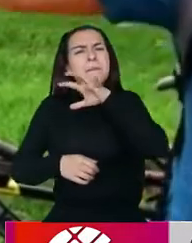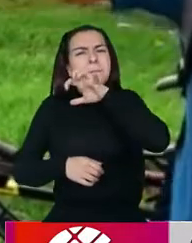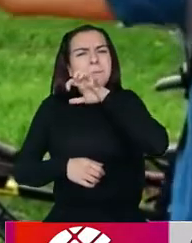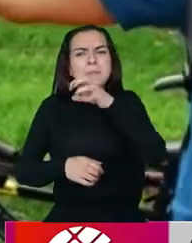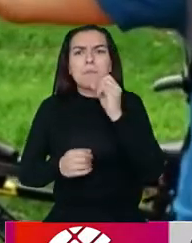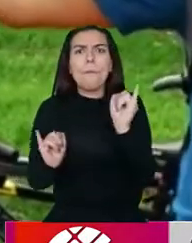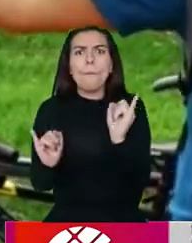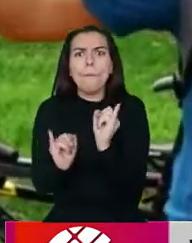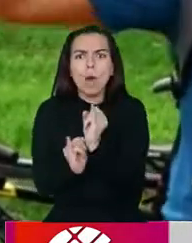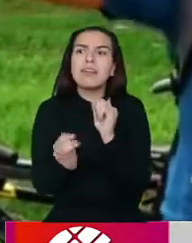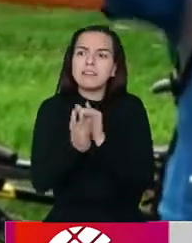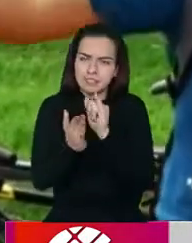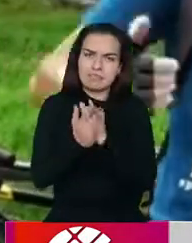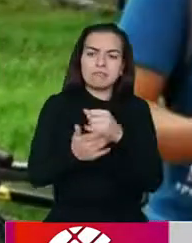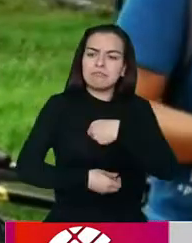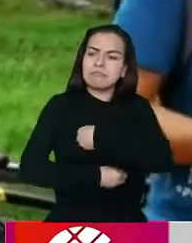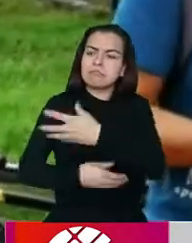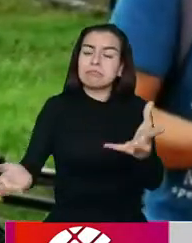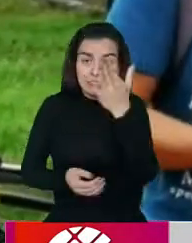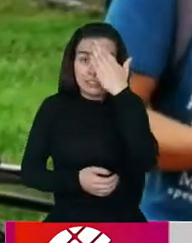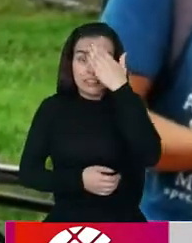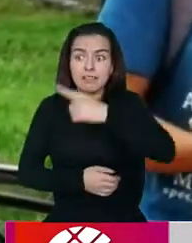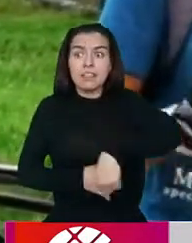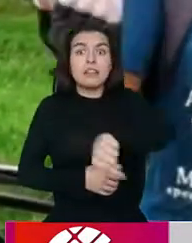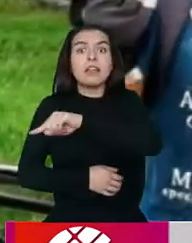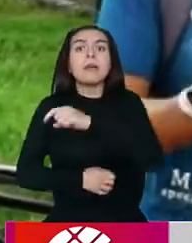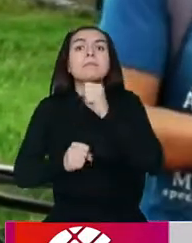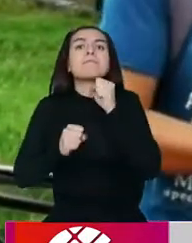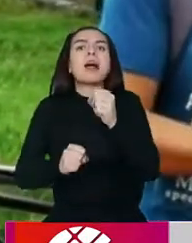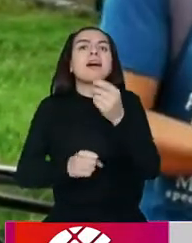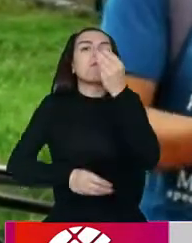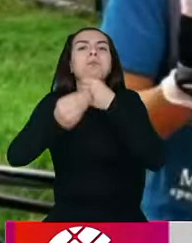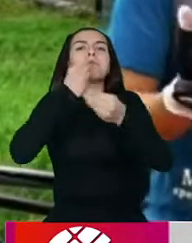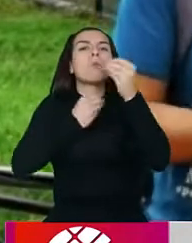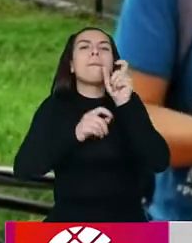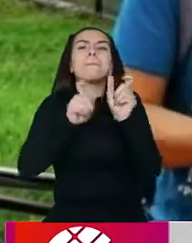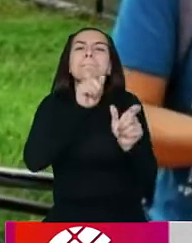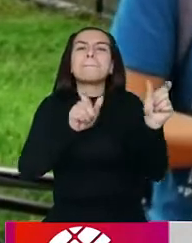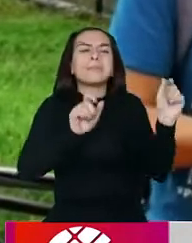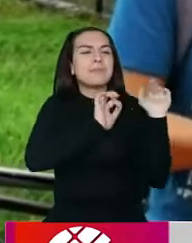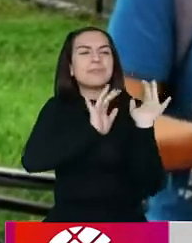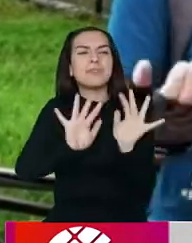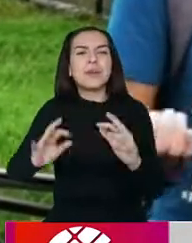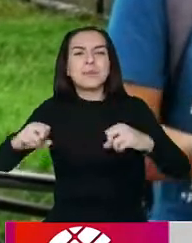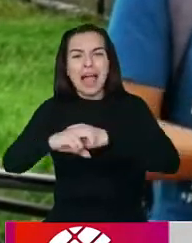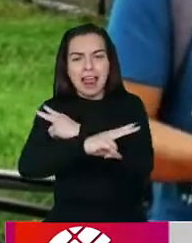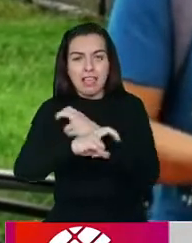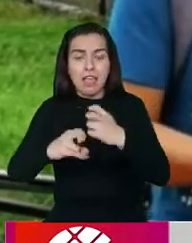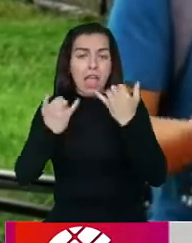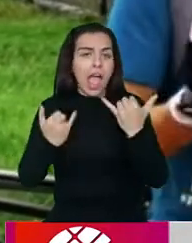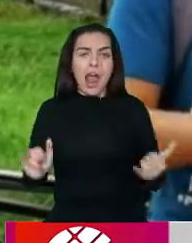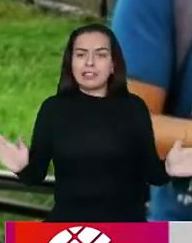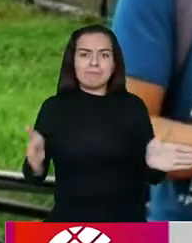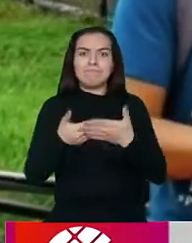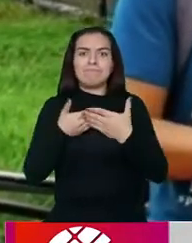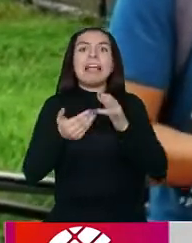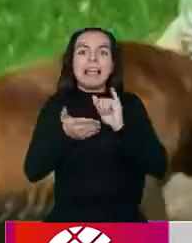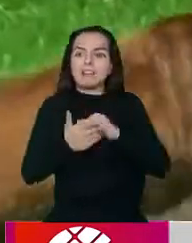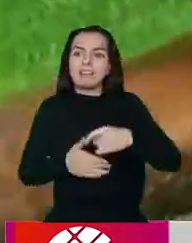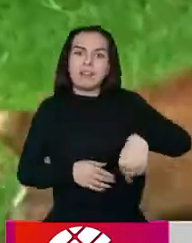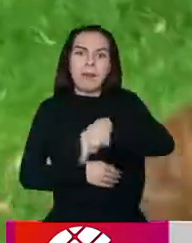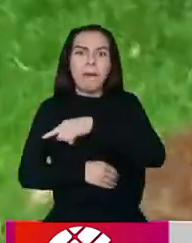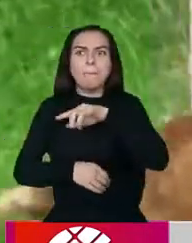las personas que iban a visitar el Parque La Florida. El Parque La Florida está actualmente cerrado, por eso los perros pues están aguantando